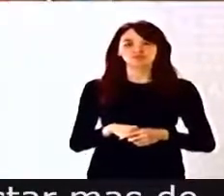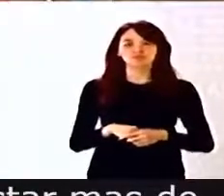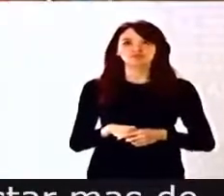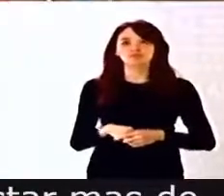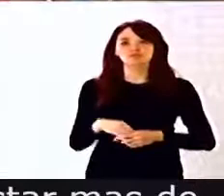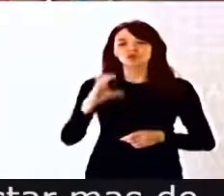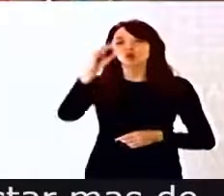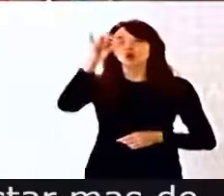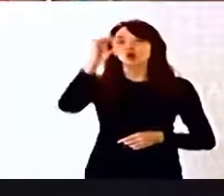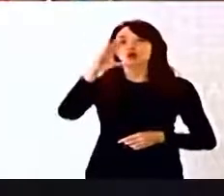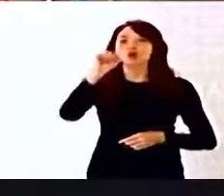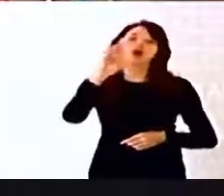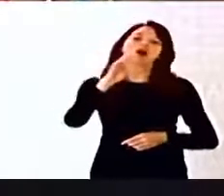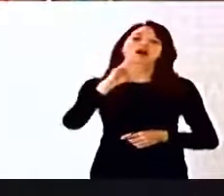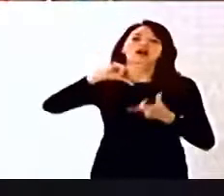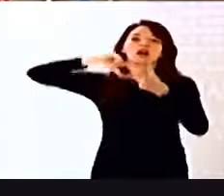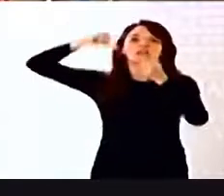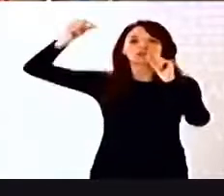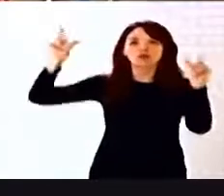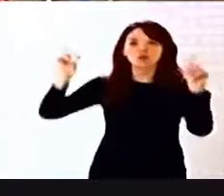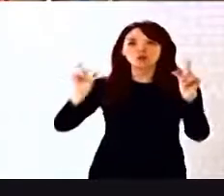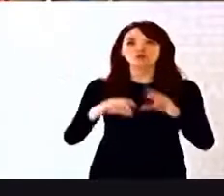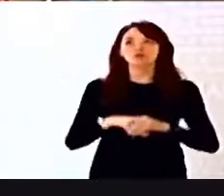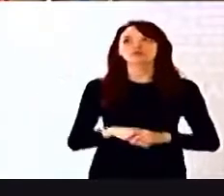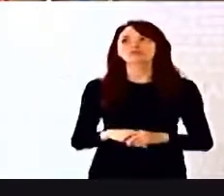Óscar Marín, de Canal Extremadura.